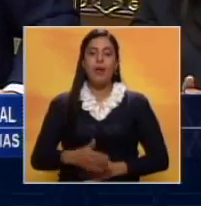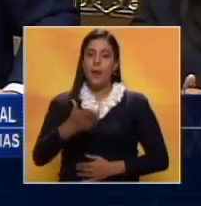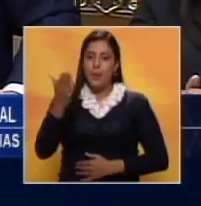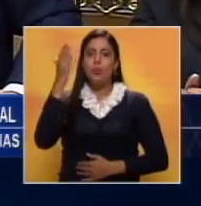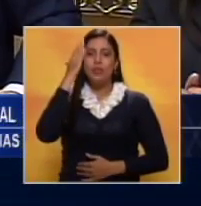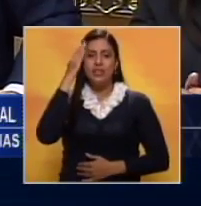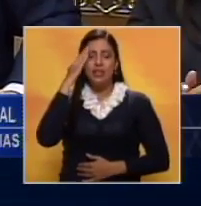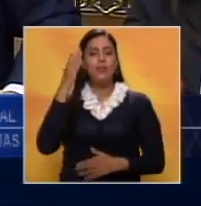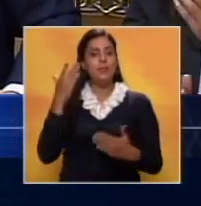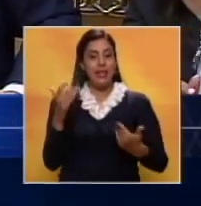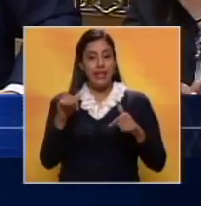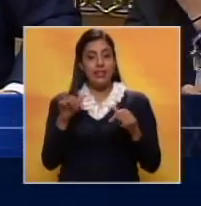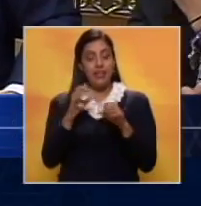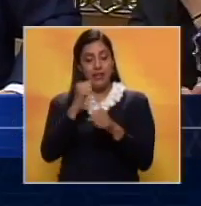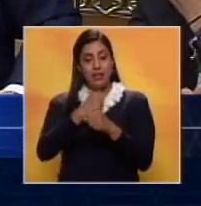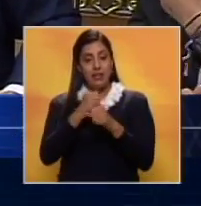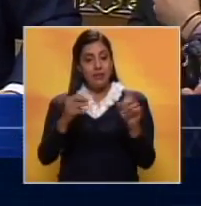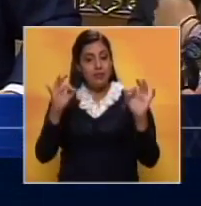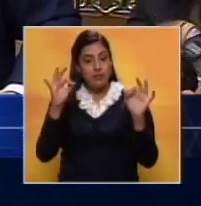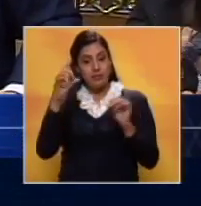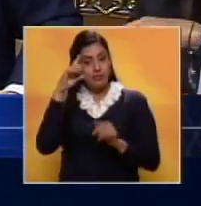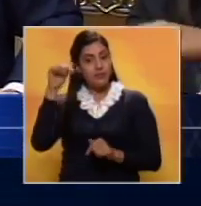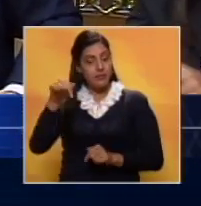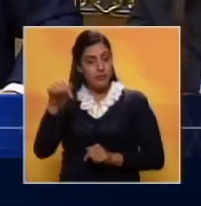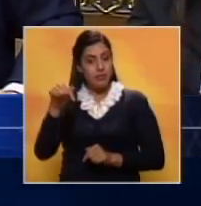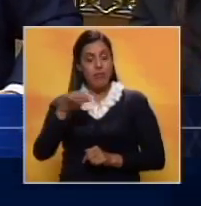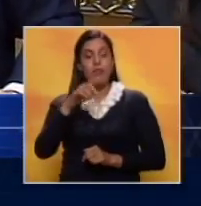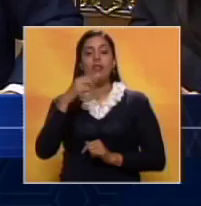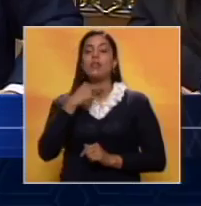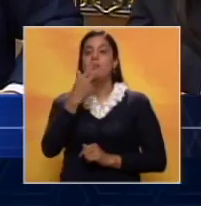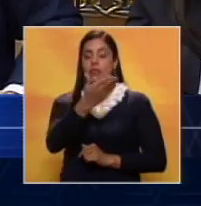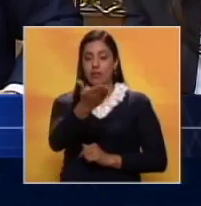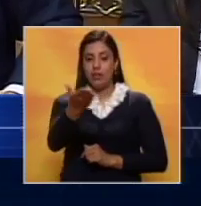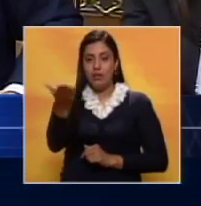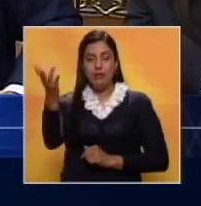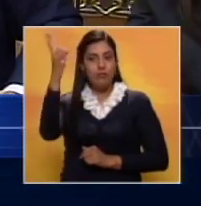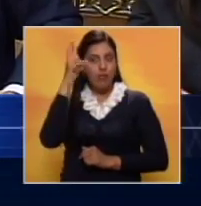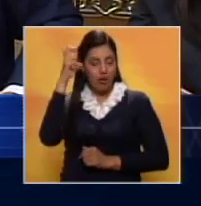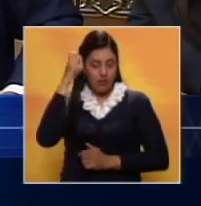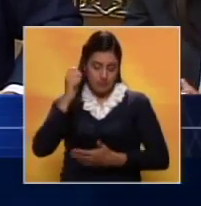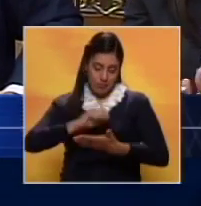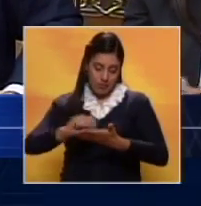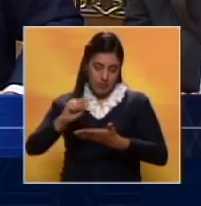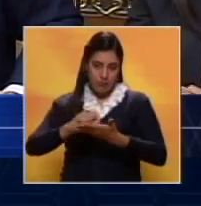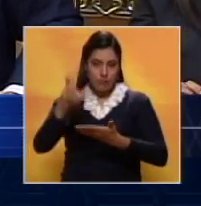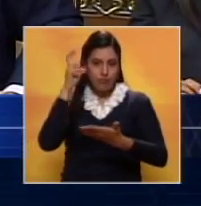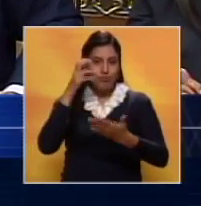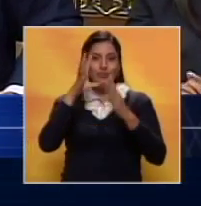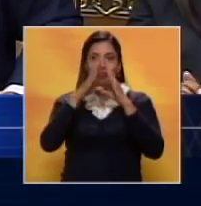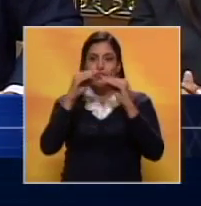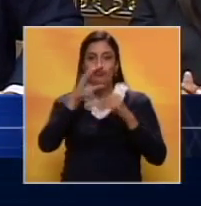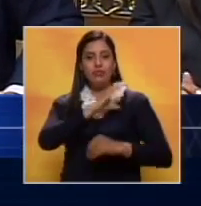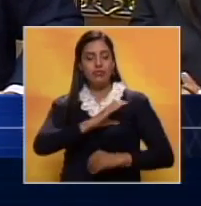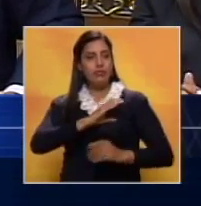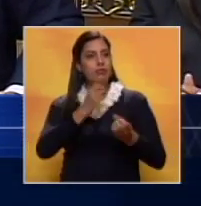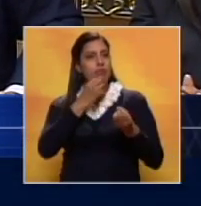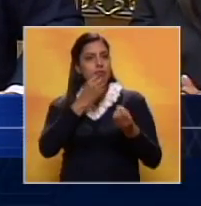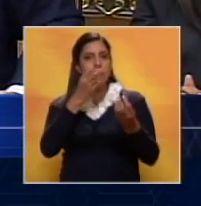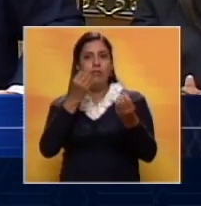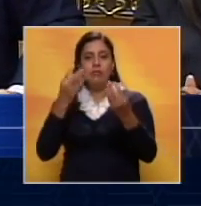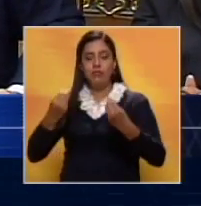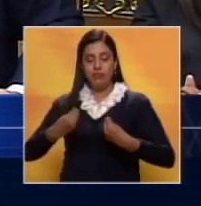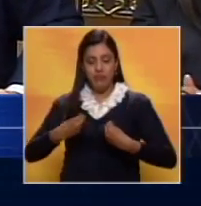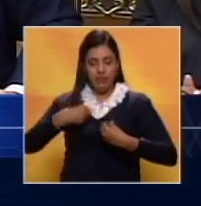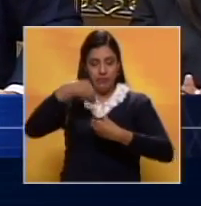que sepan que en esta sesión que vamos a tener el día de hoy, la voz de ustedes se va a escuchar en las distintas comisiones que hacen